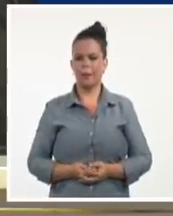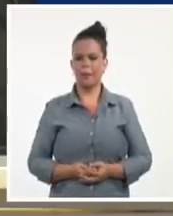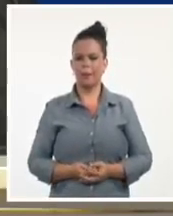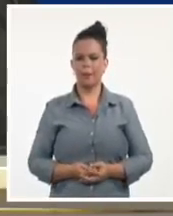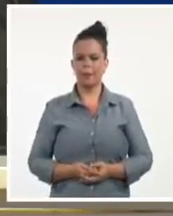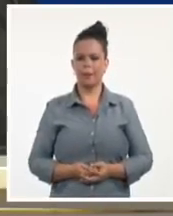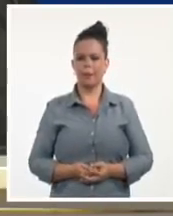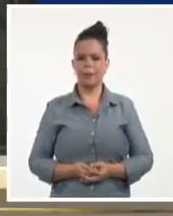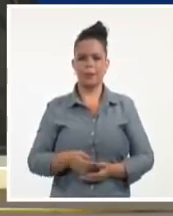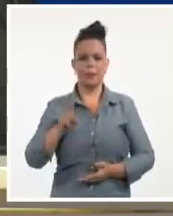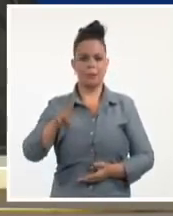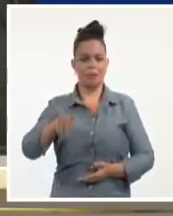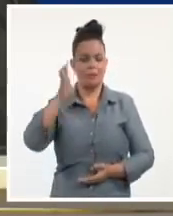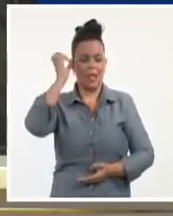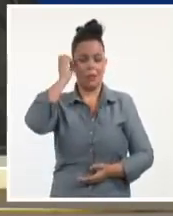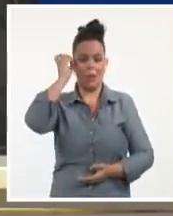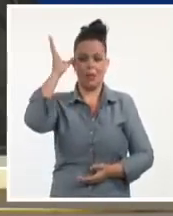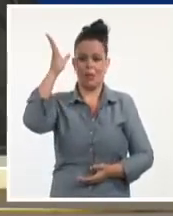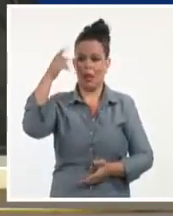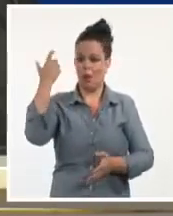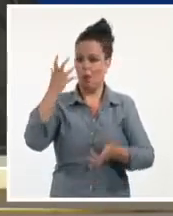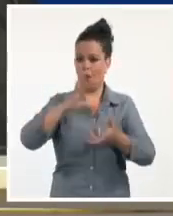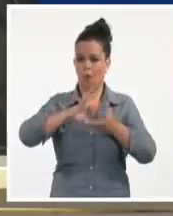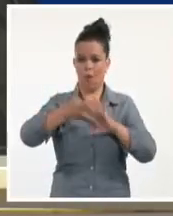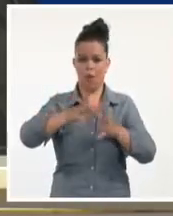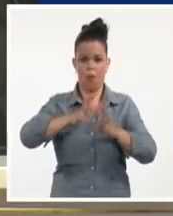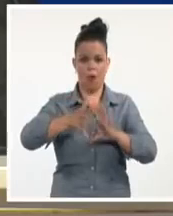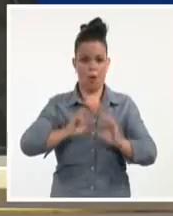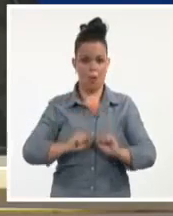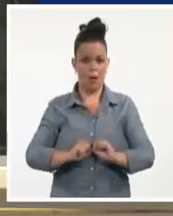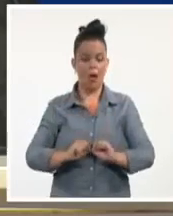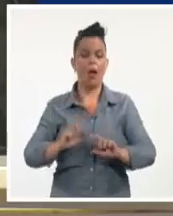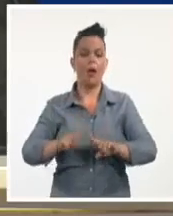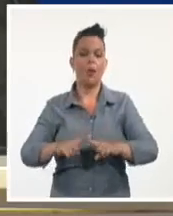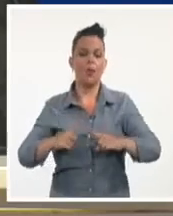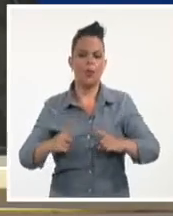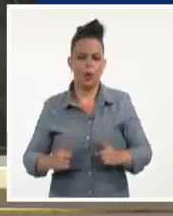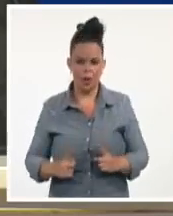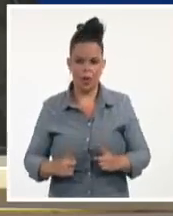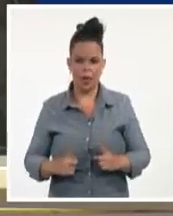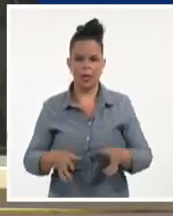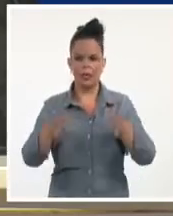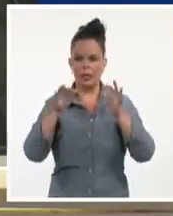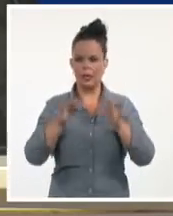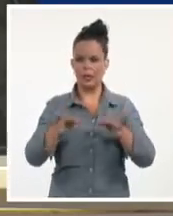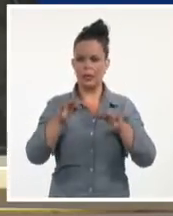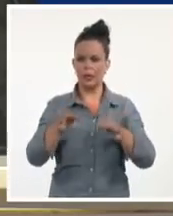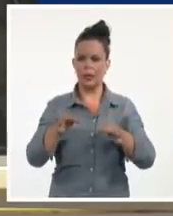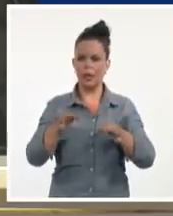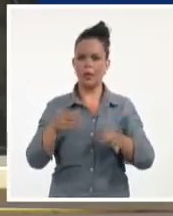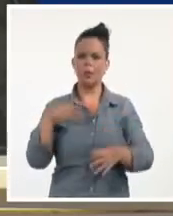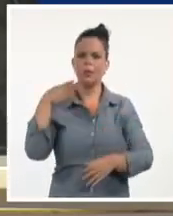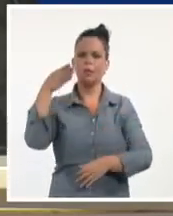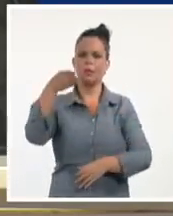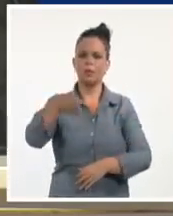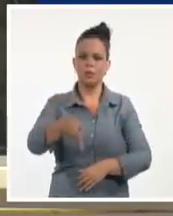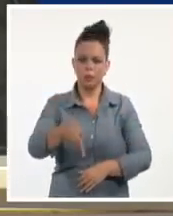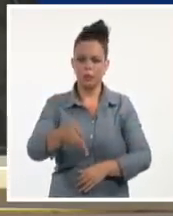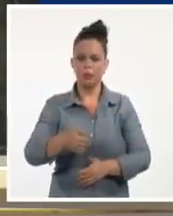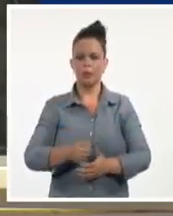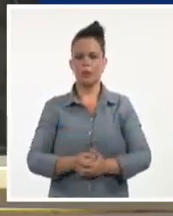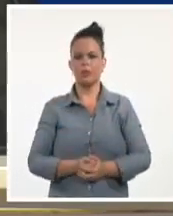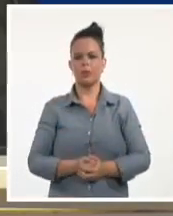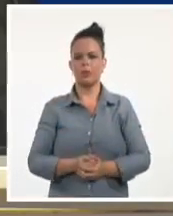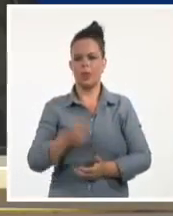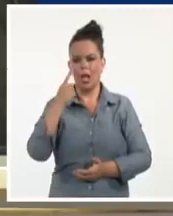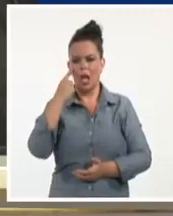maravilla porque en varias ocasiones les cerraban las plataformas online a partir de la